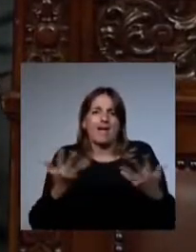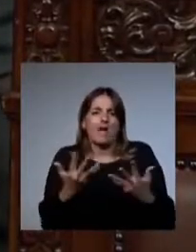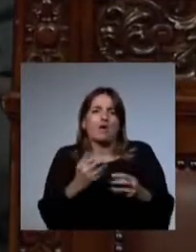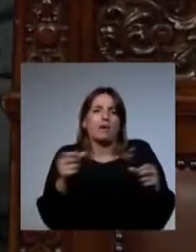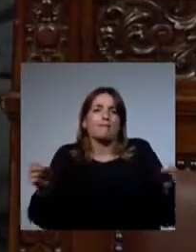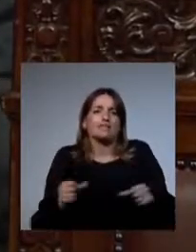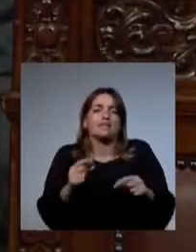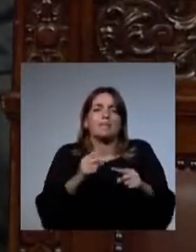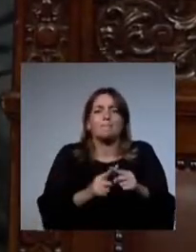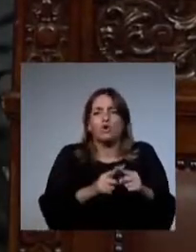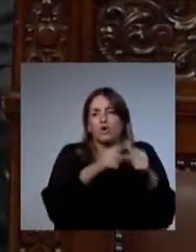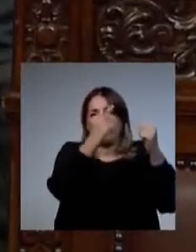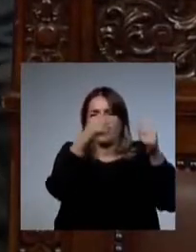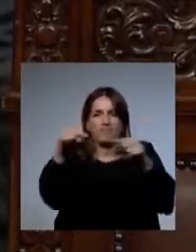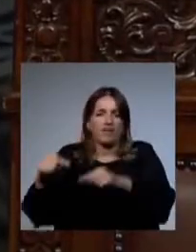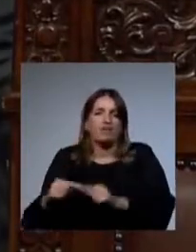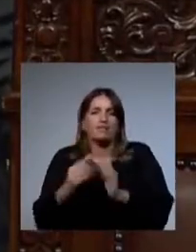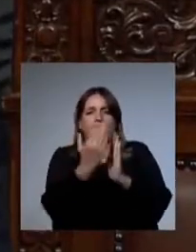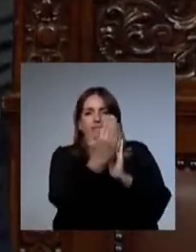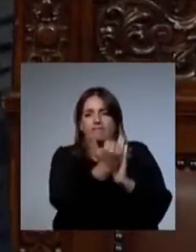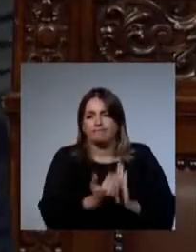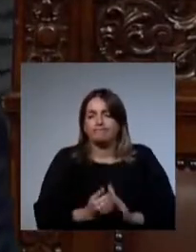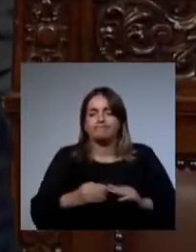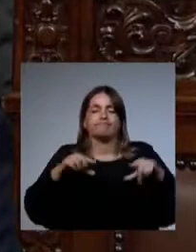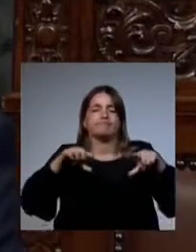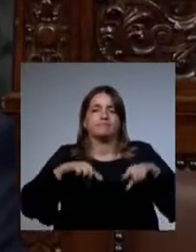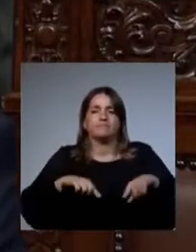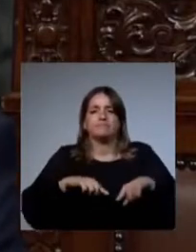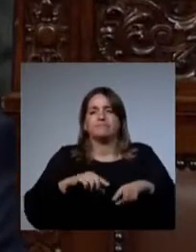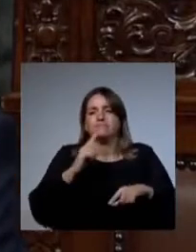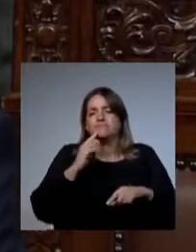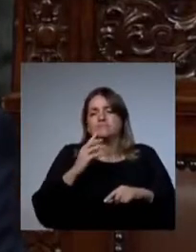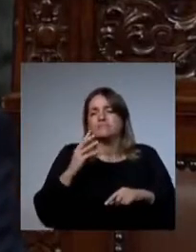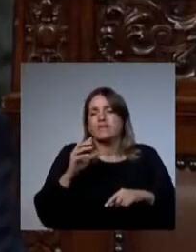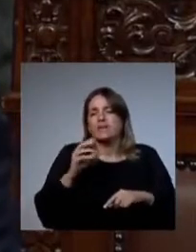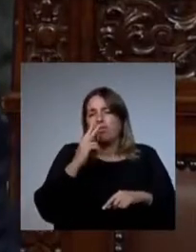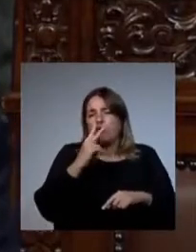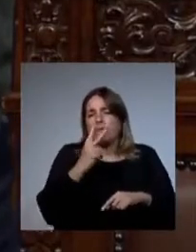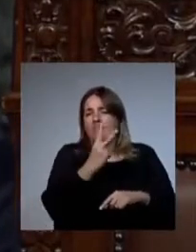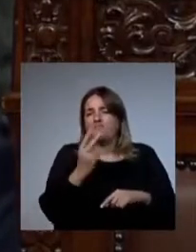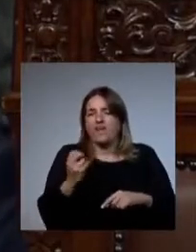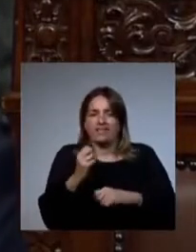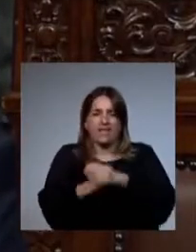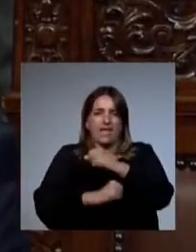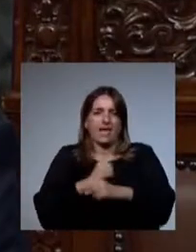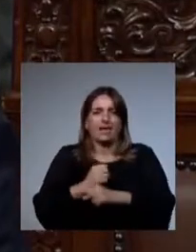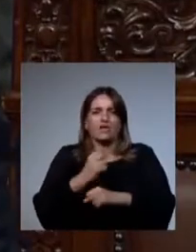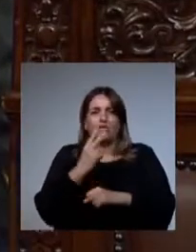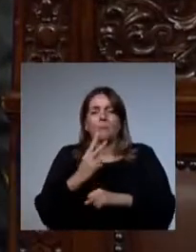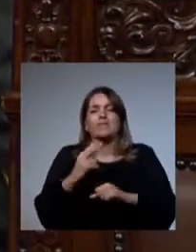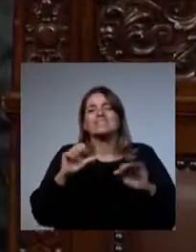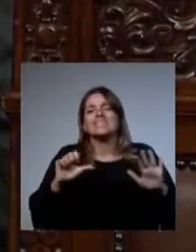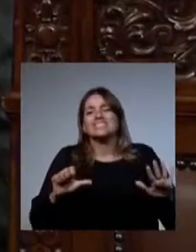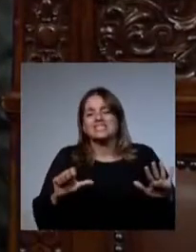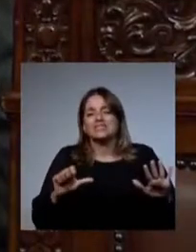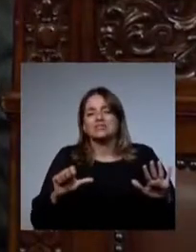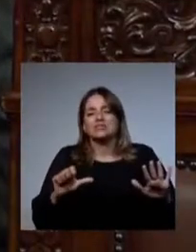por los gobiernos departamentales que alcanzó en 2020 los 1.672